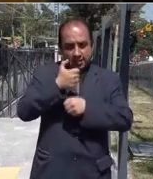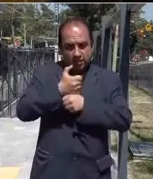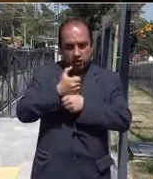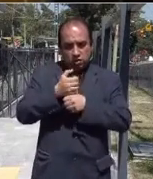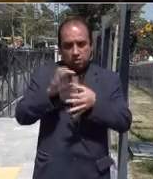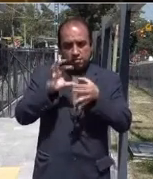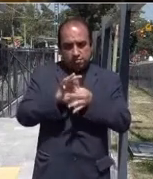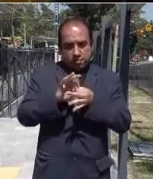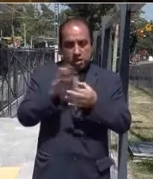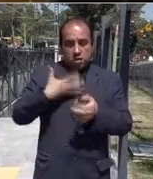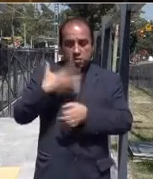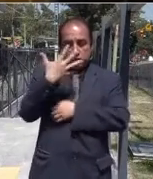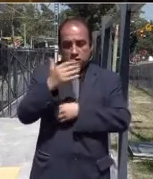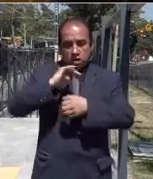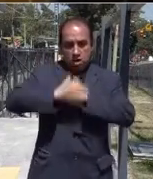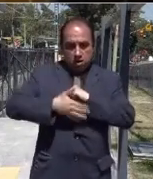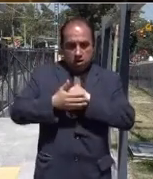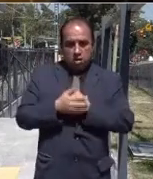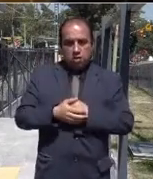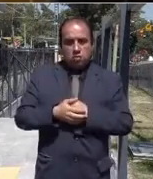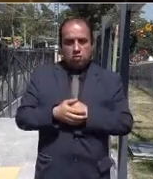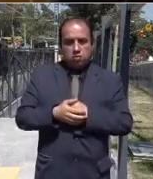concluidos, División del Norte,